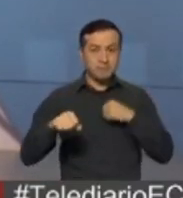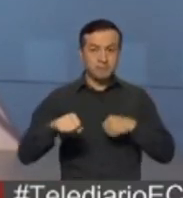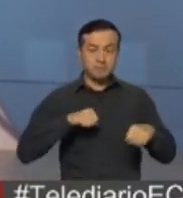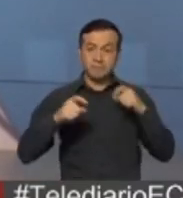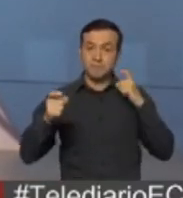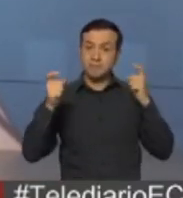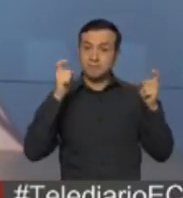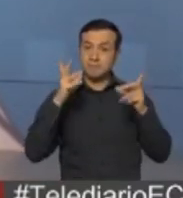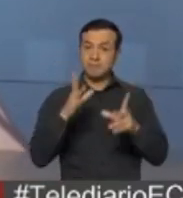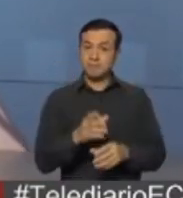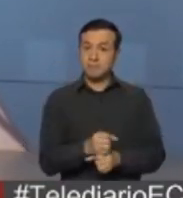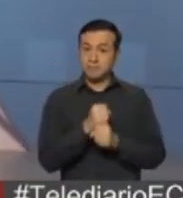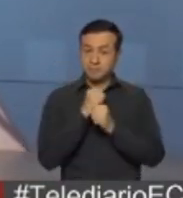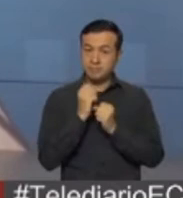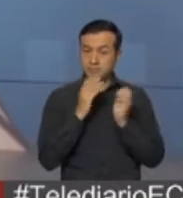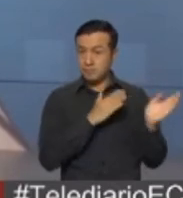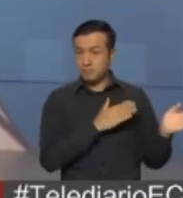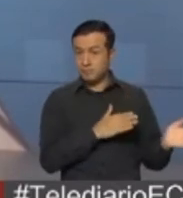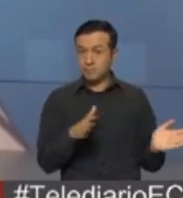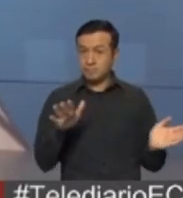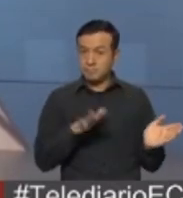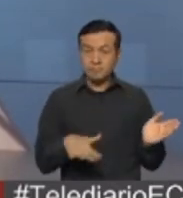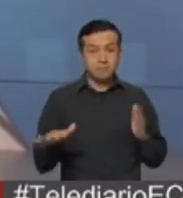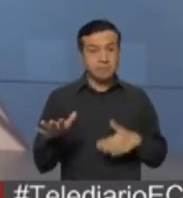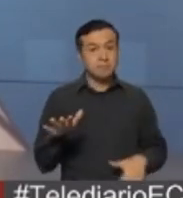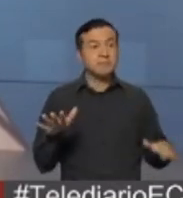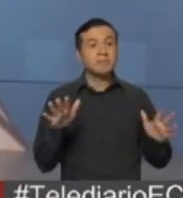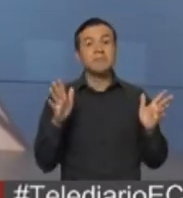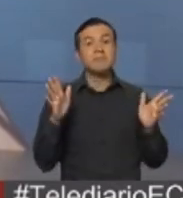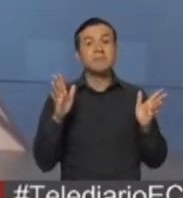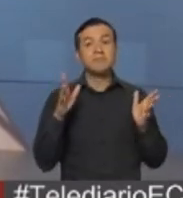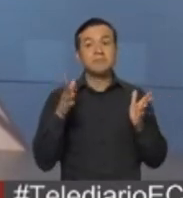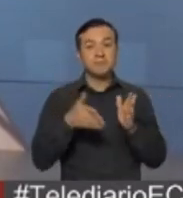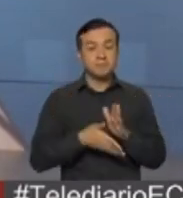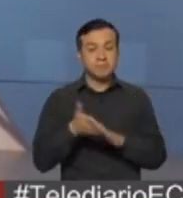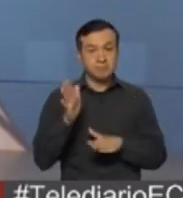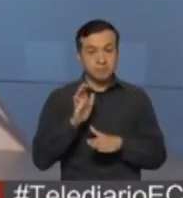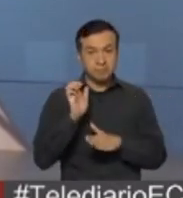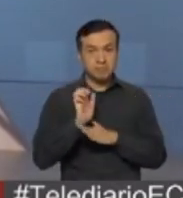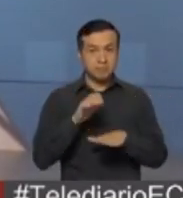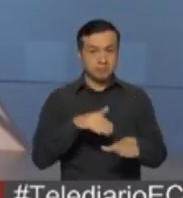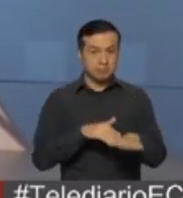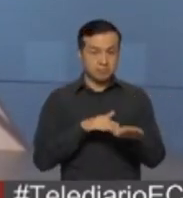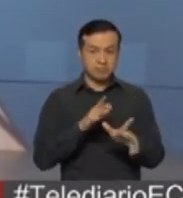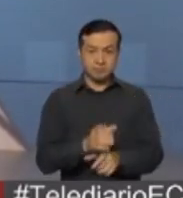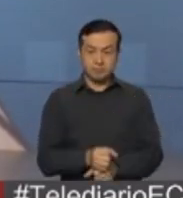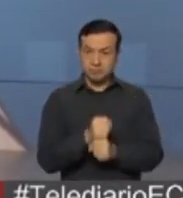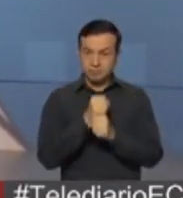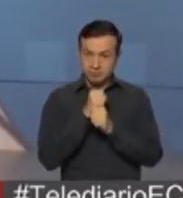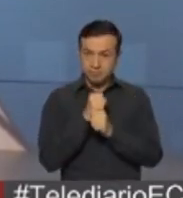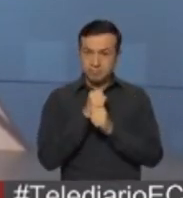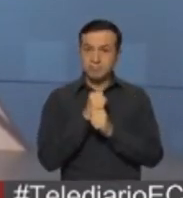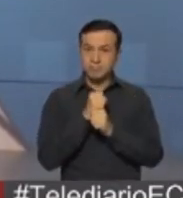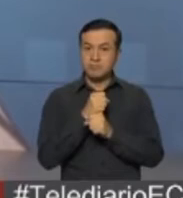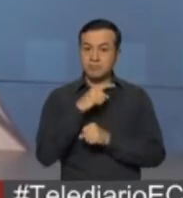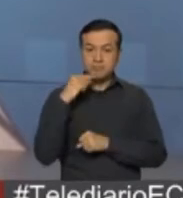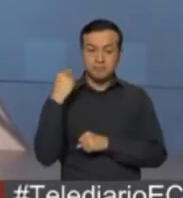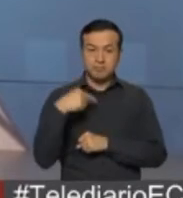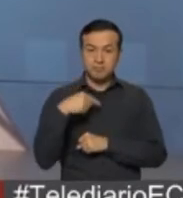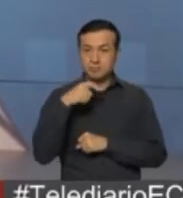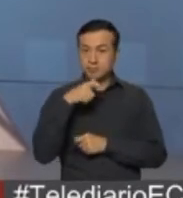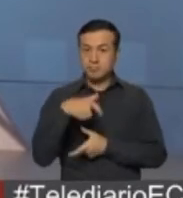de control y seguridad que se desplegarán a lo largo de todas las vías del país para garantizar seguridad durante este feriado de